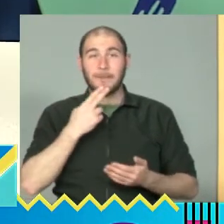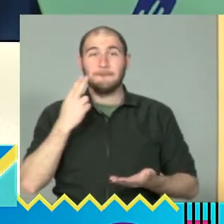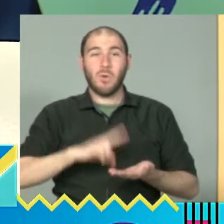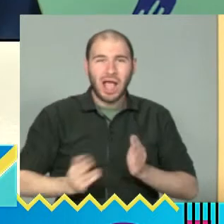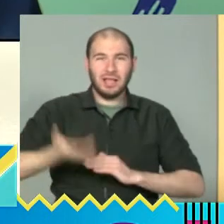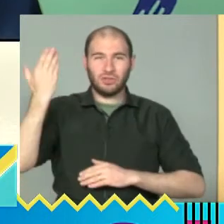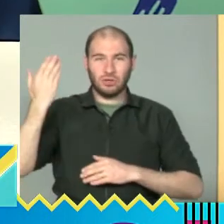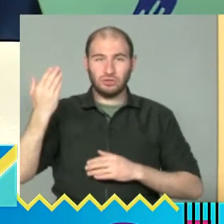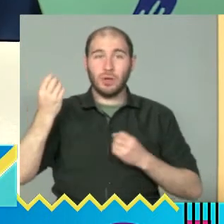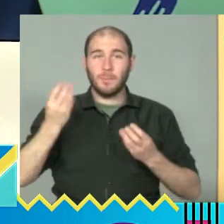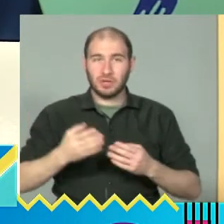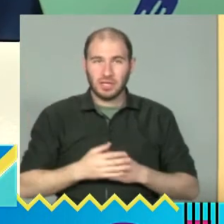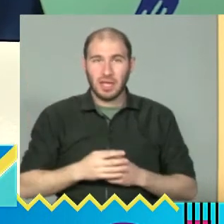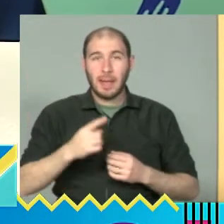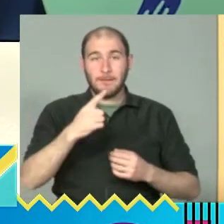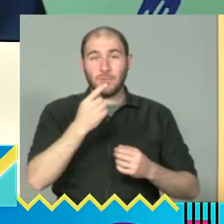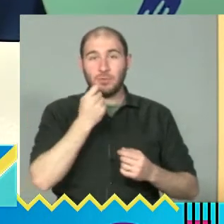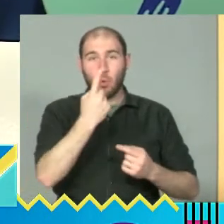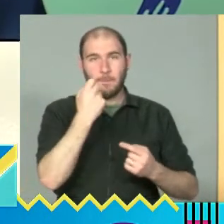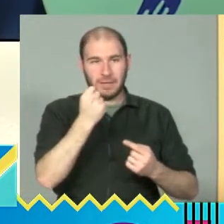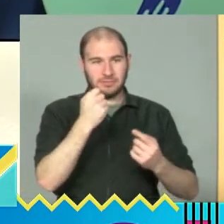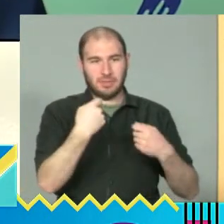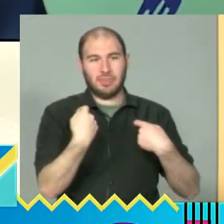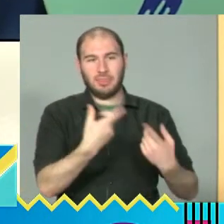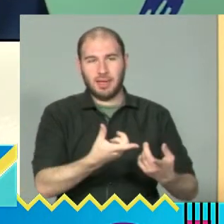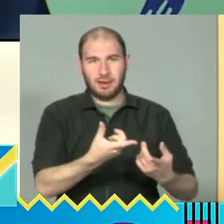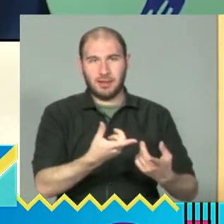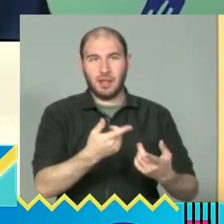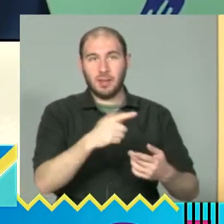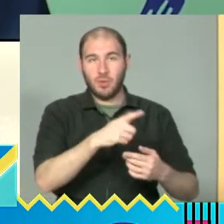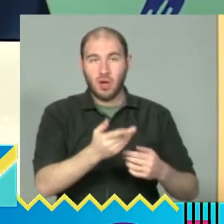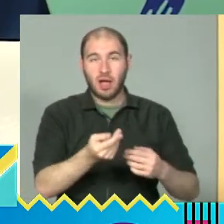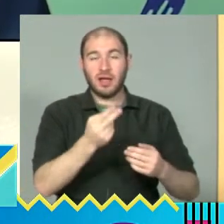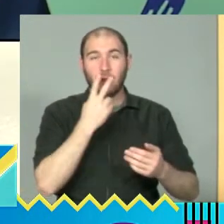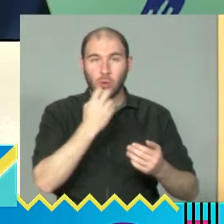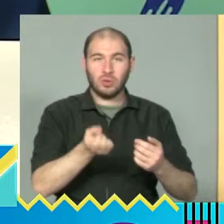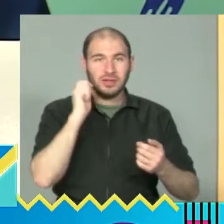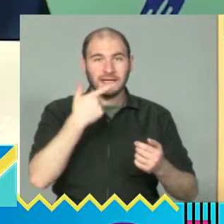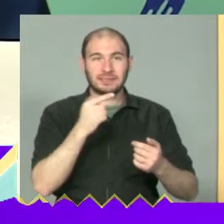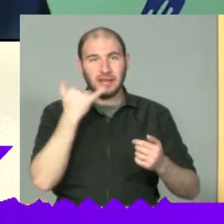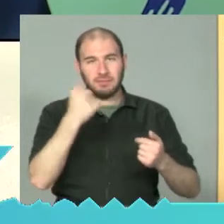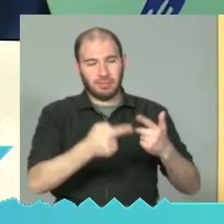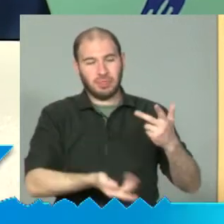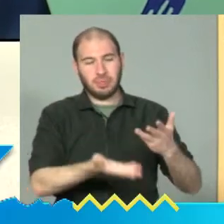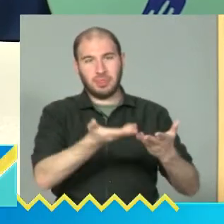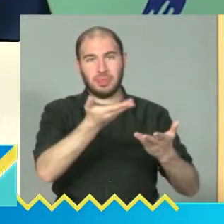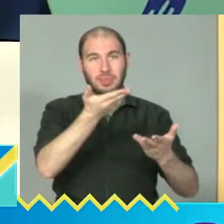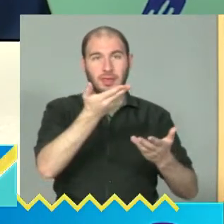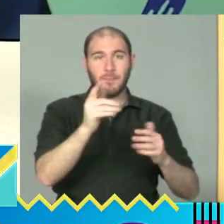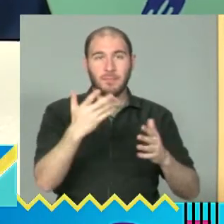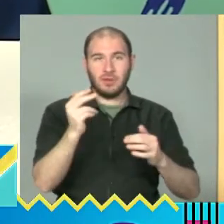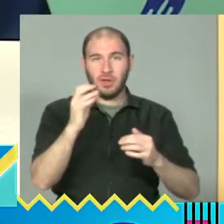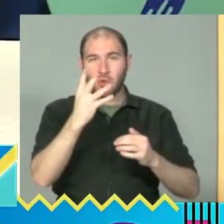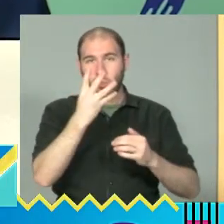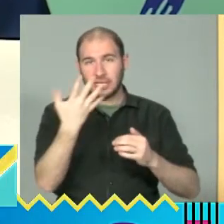impuestazos. Porque de cada peso que vos destinás a que se te aumente la boleta de luz, gas, teléfono, la que fuere, aproximadamente